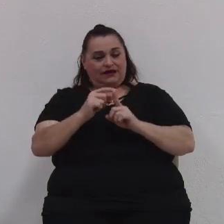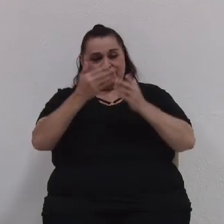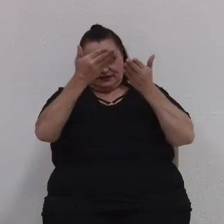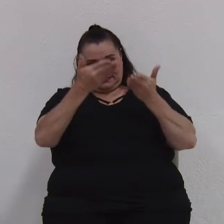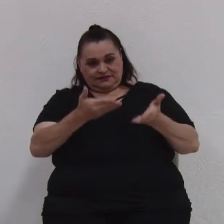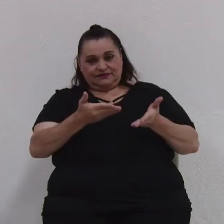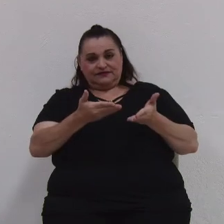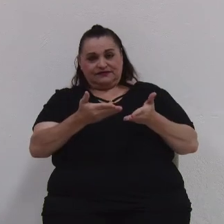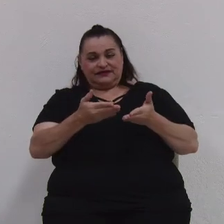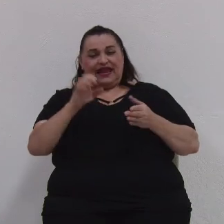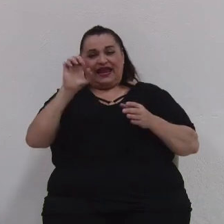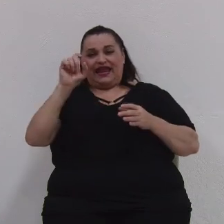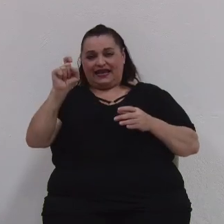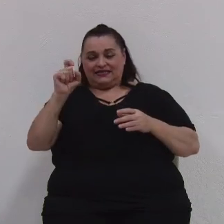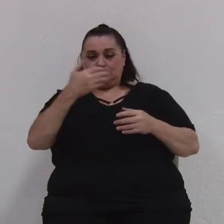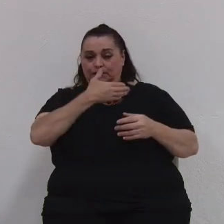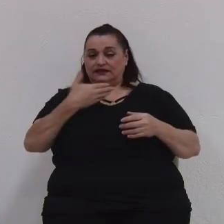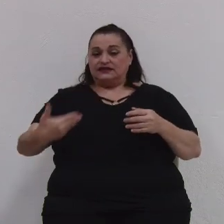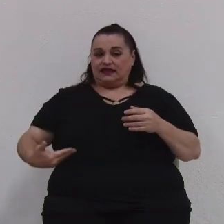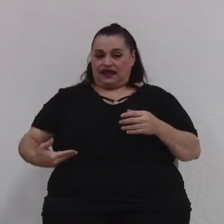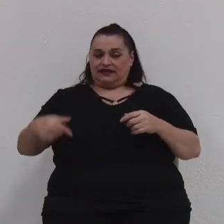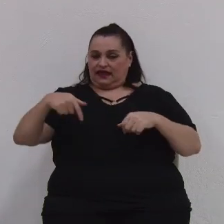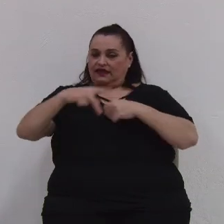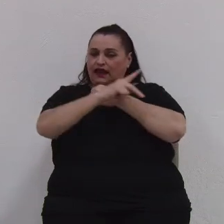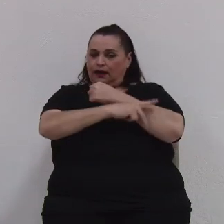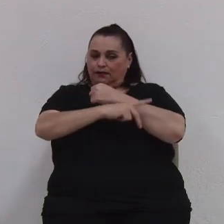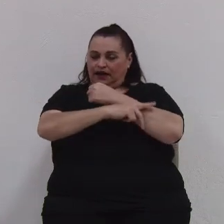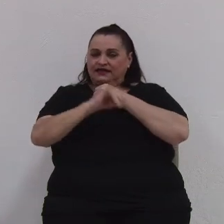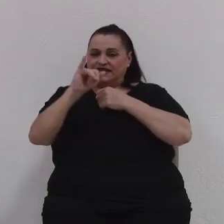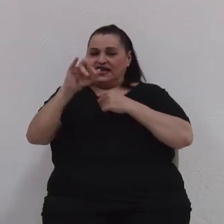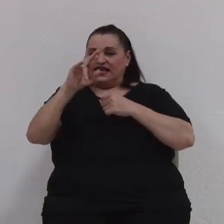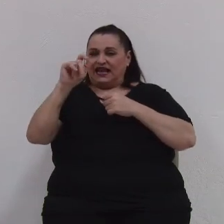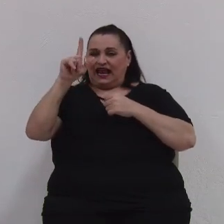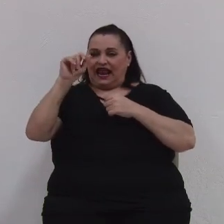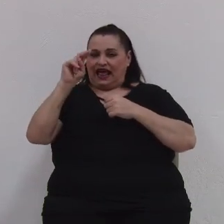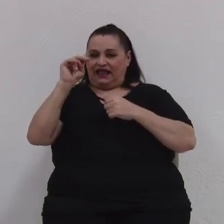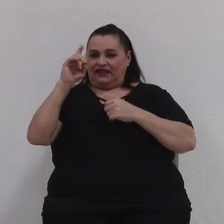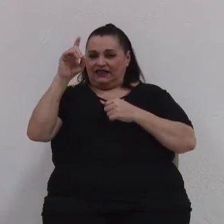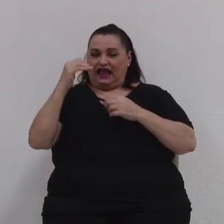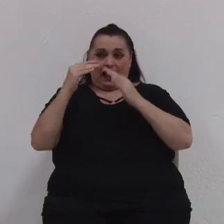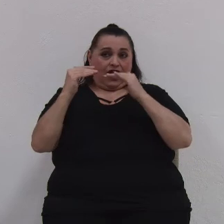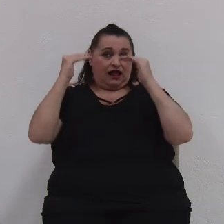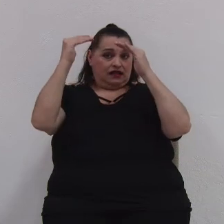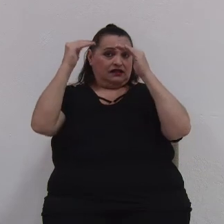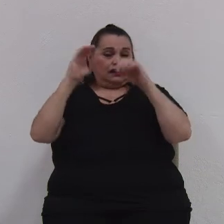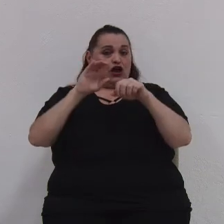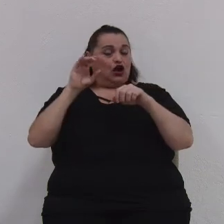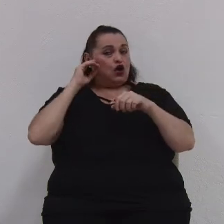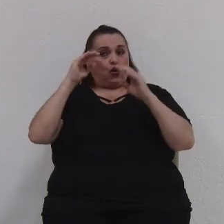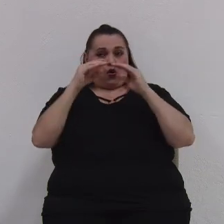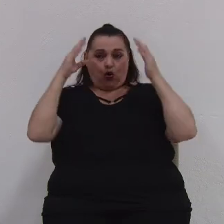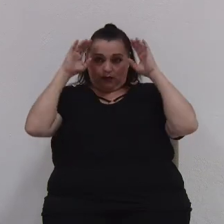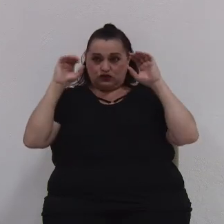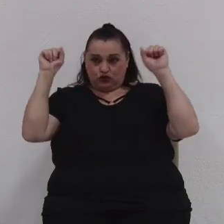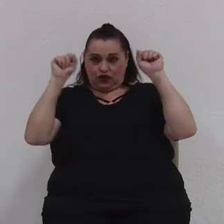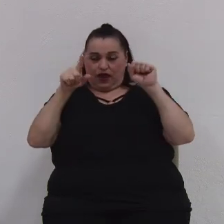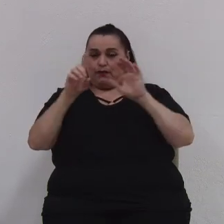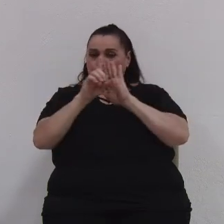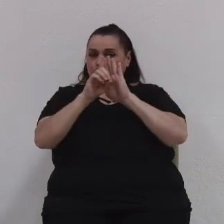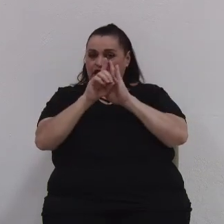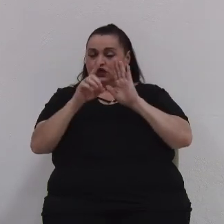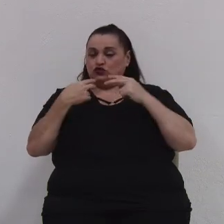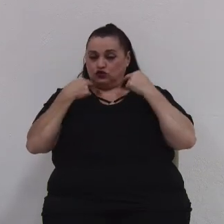la expresidenta de la República de Irlanda, anterior alta comisionada de las Naciones Unidas para los Derechos